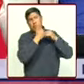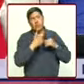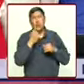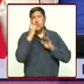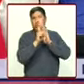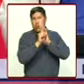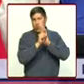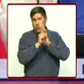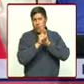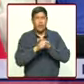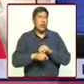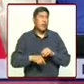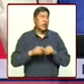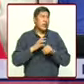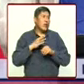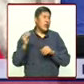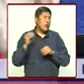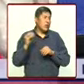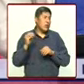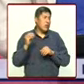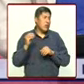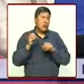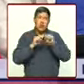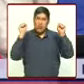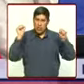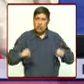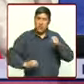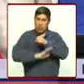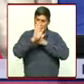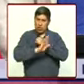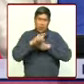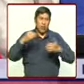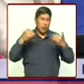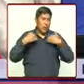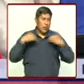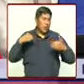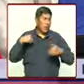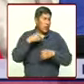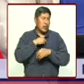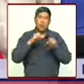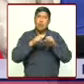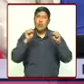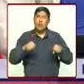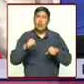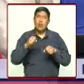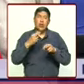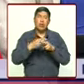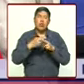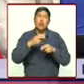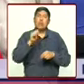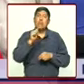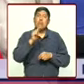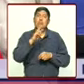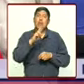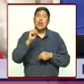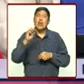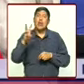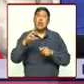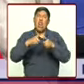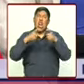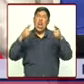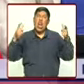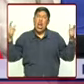de un minuto. Sí. Y el sistema de defensa que tenemos es el sistema Arrow, que es para derribar misiles más